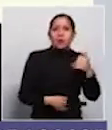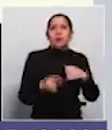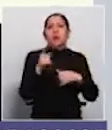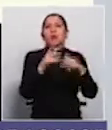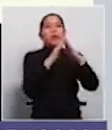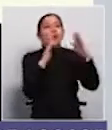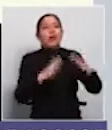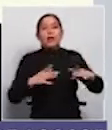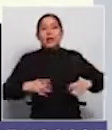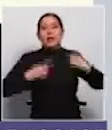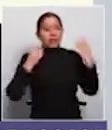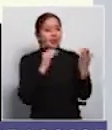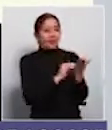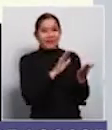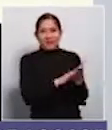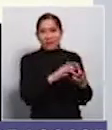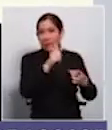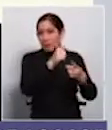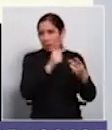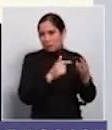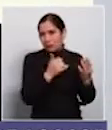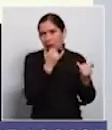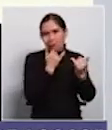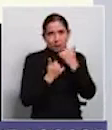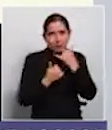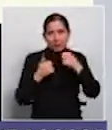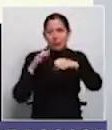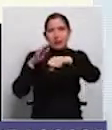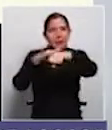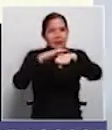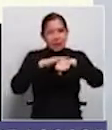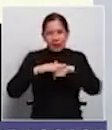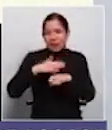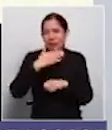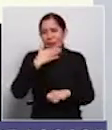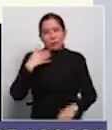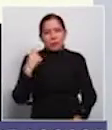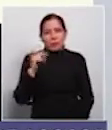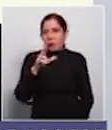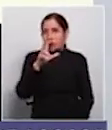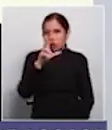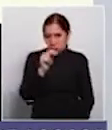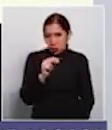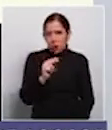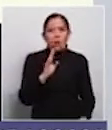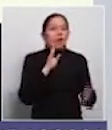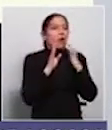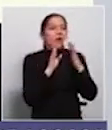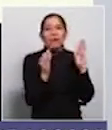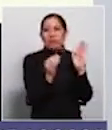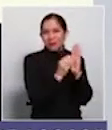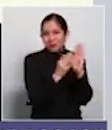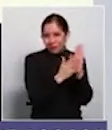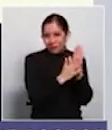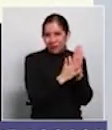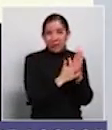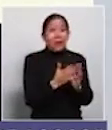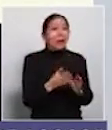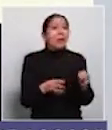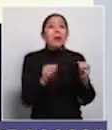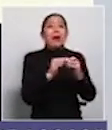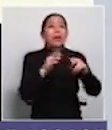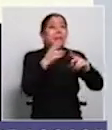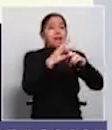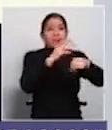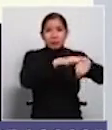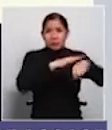casa, entre otros aspectos que sin duda también es recomendable que no se estén colocando en las redes sociales, sobre todo a aquellos adolescentes